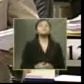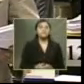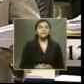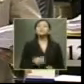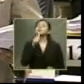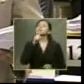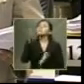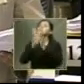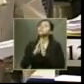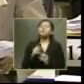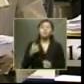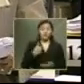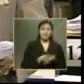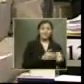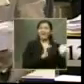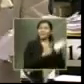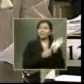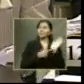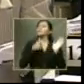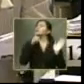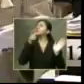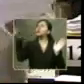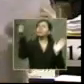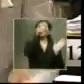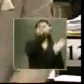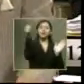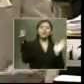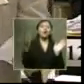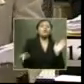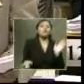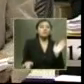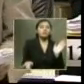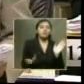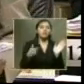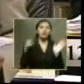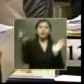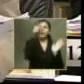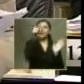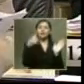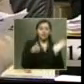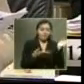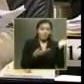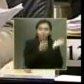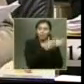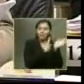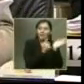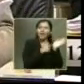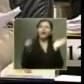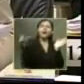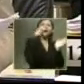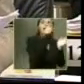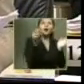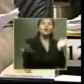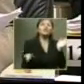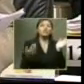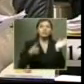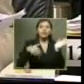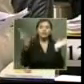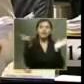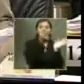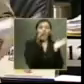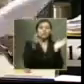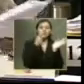del mandato? ¿Ante el Tribunal Electoral o como lo llamemos en esta Asamblea? ¿Quién va a establecer